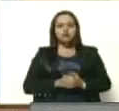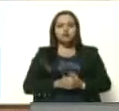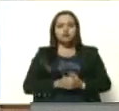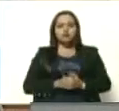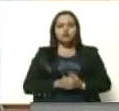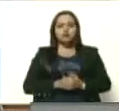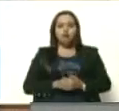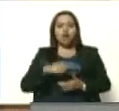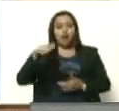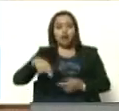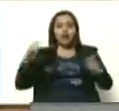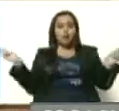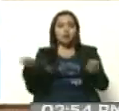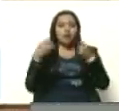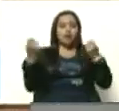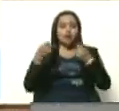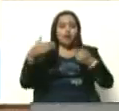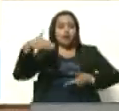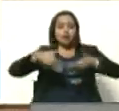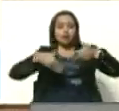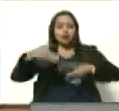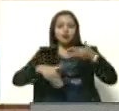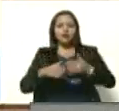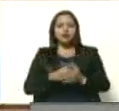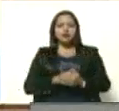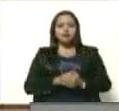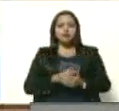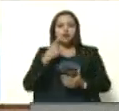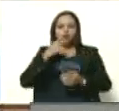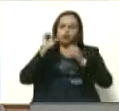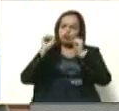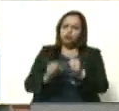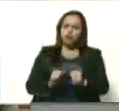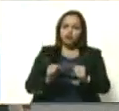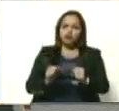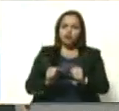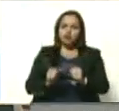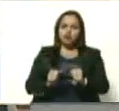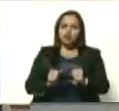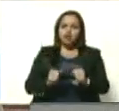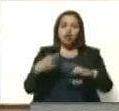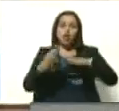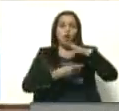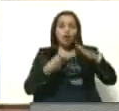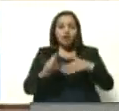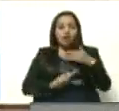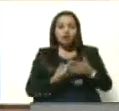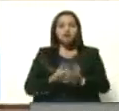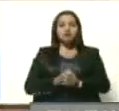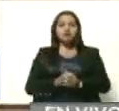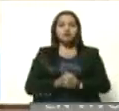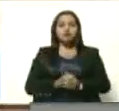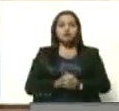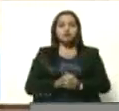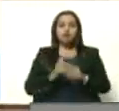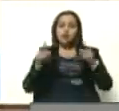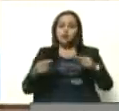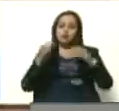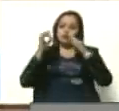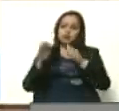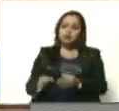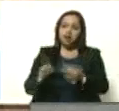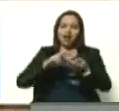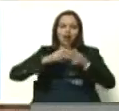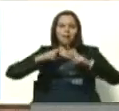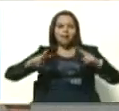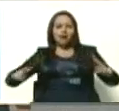de esta campaña electoral, que ratificó además sus resultados, ratificaron la